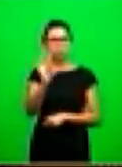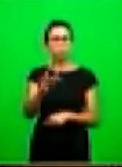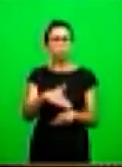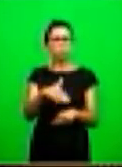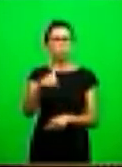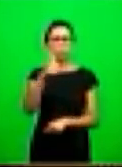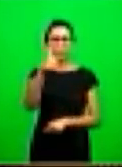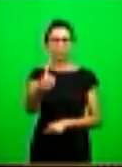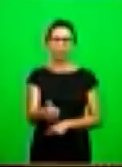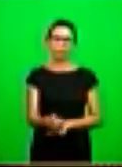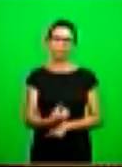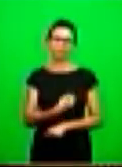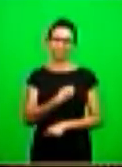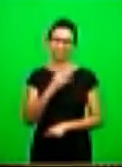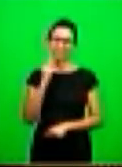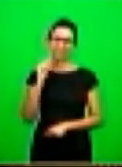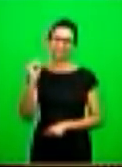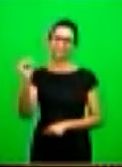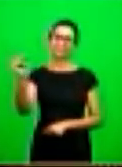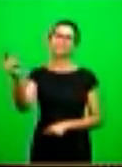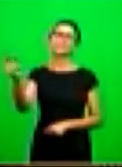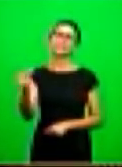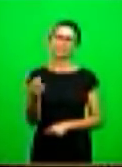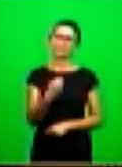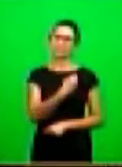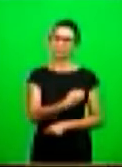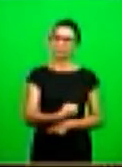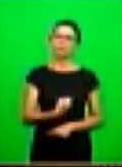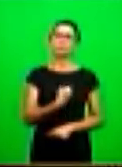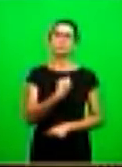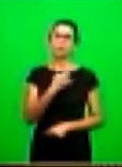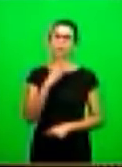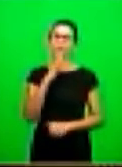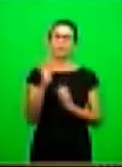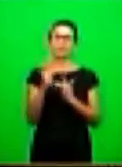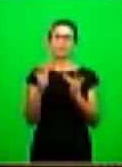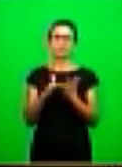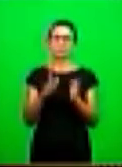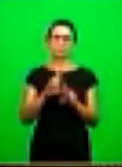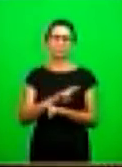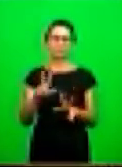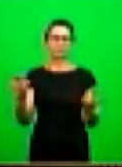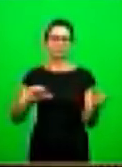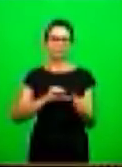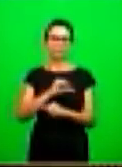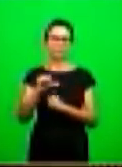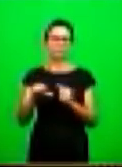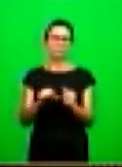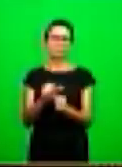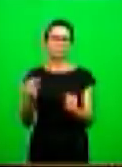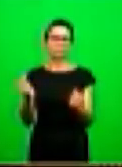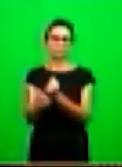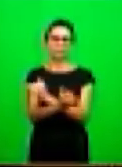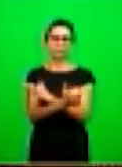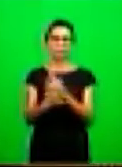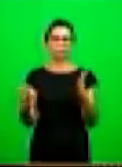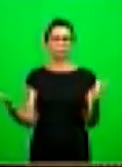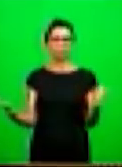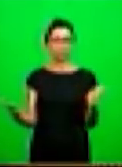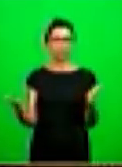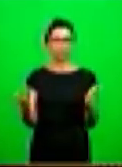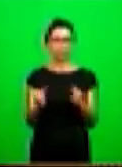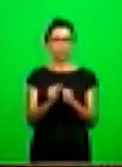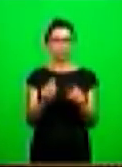un futuro mejor, que es la vida eterna. Fue esa voz que Juan escuchó, fue esa voz que el libro de Apocalipsis, aquí, aquel que oye mi